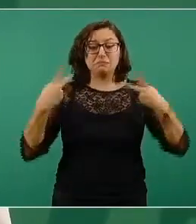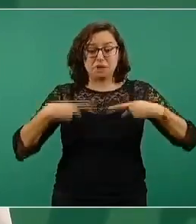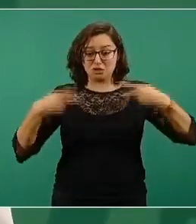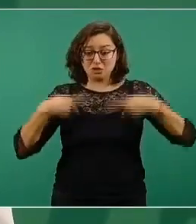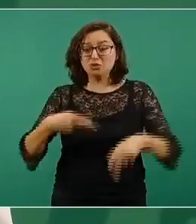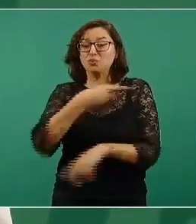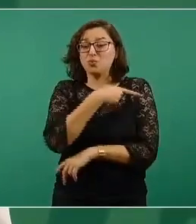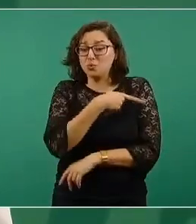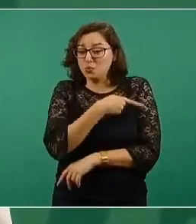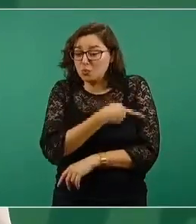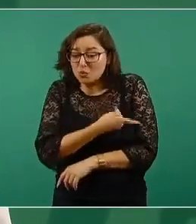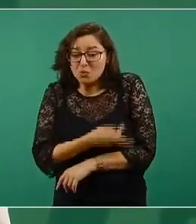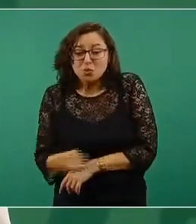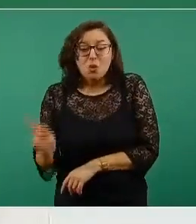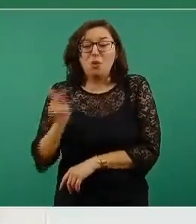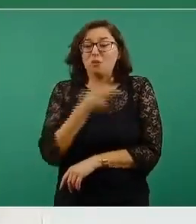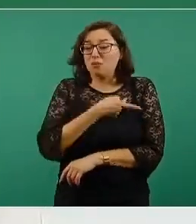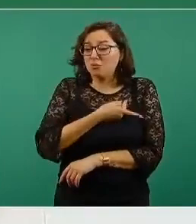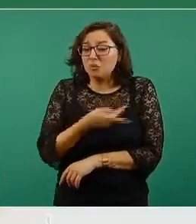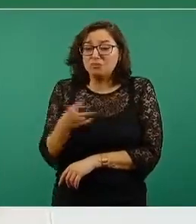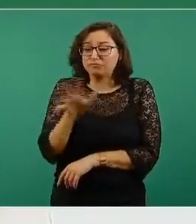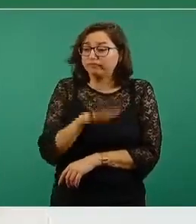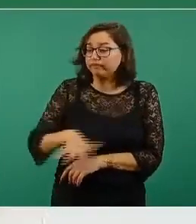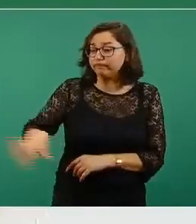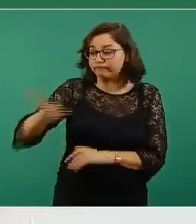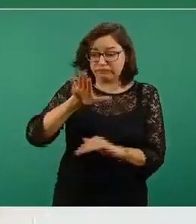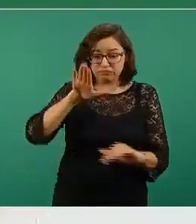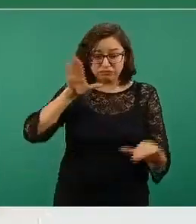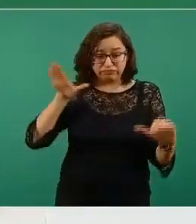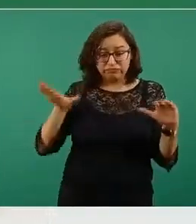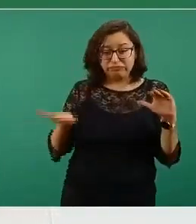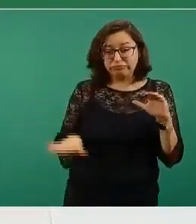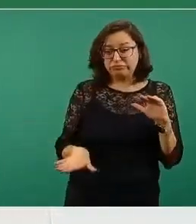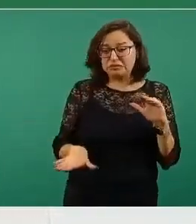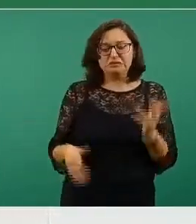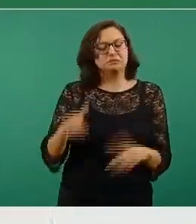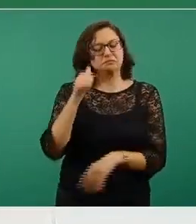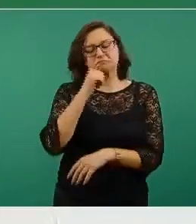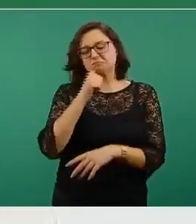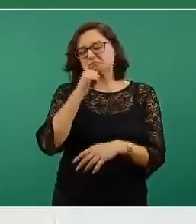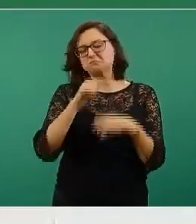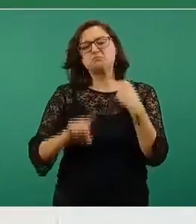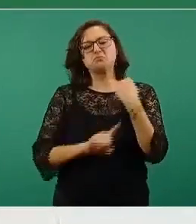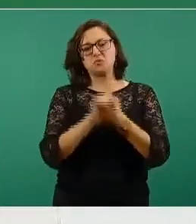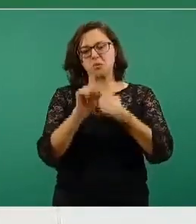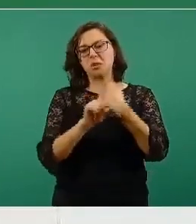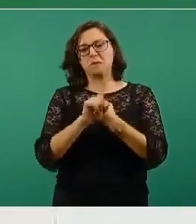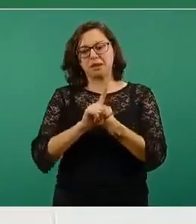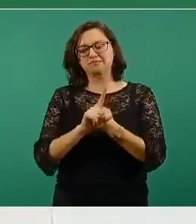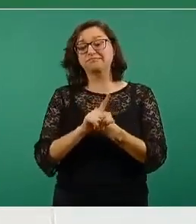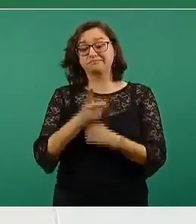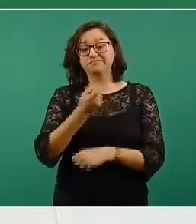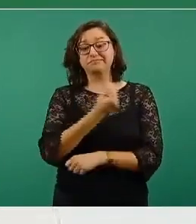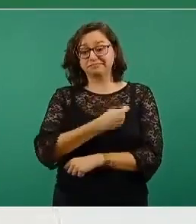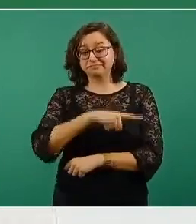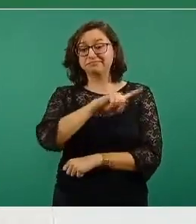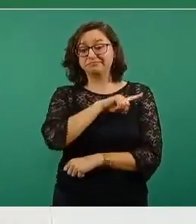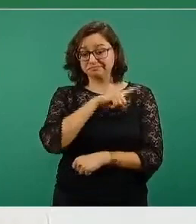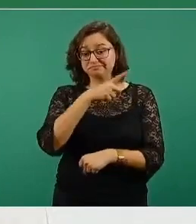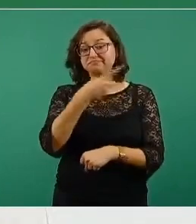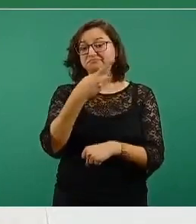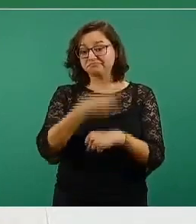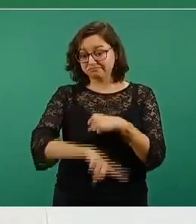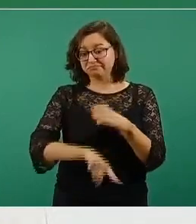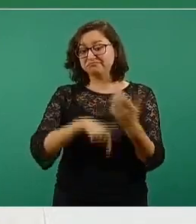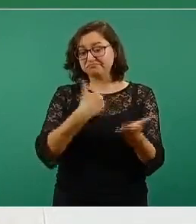la desigualdad socioeconómica, siempre es lo que está detrás de los daños a la salud, de la enorme